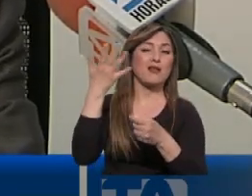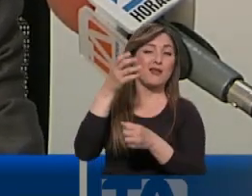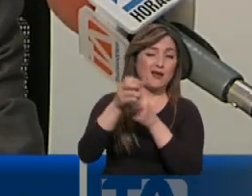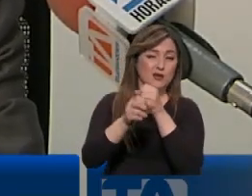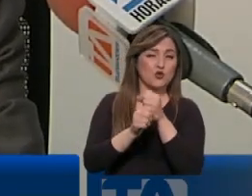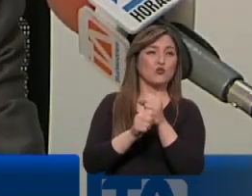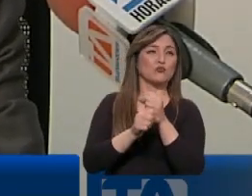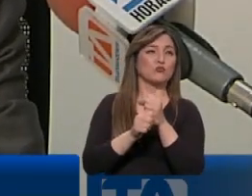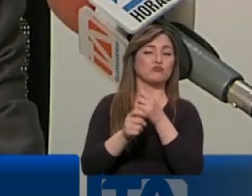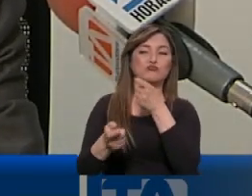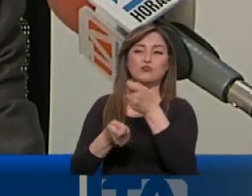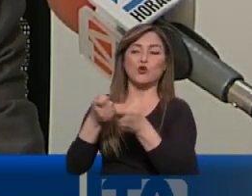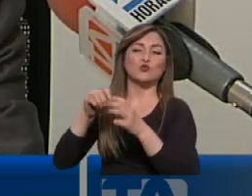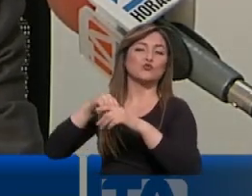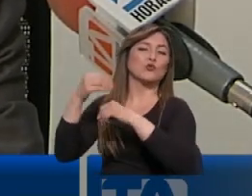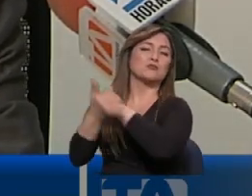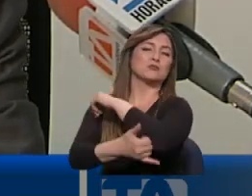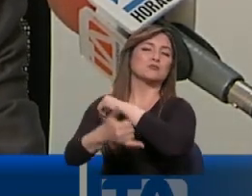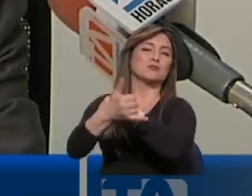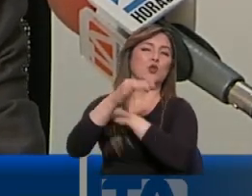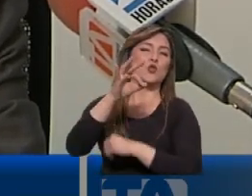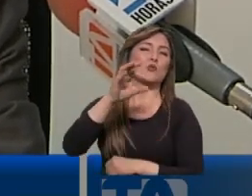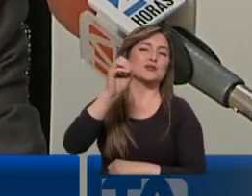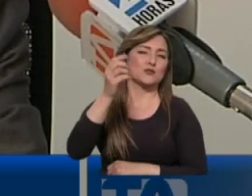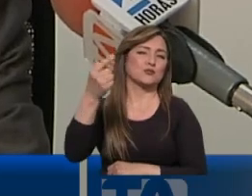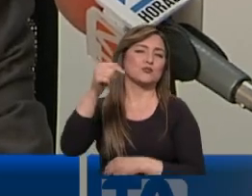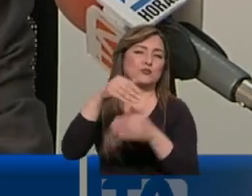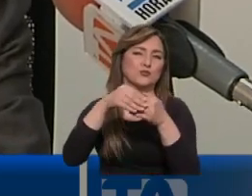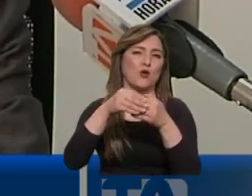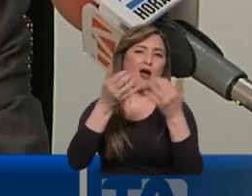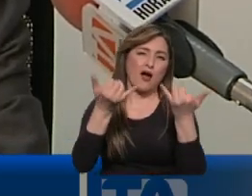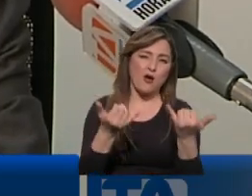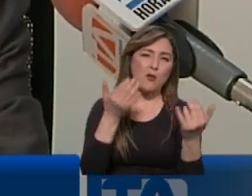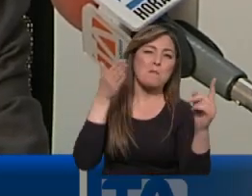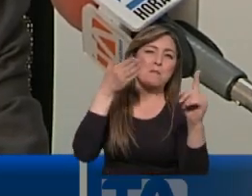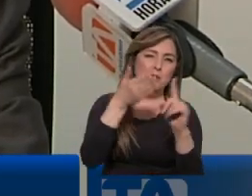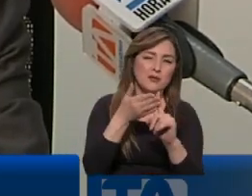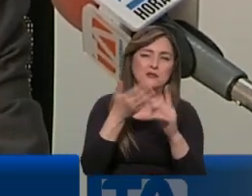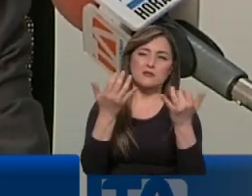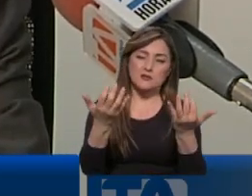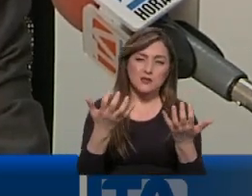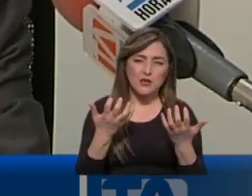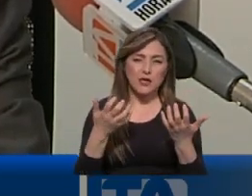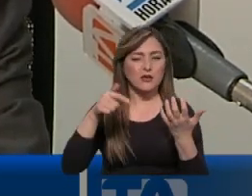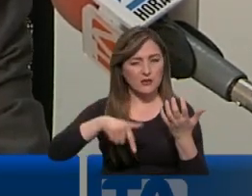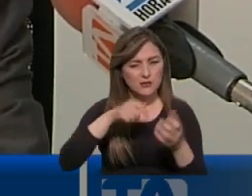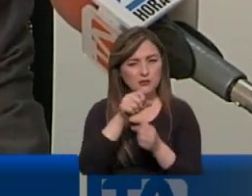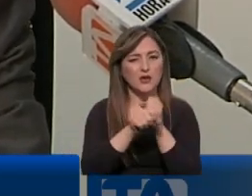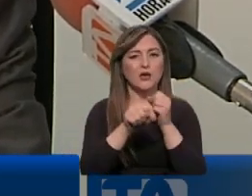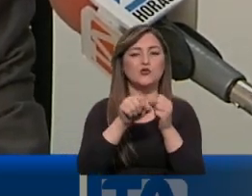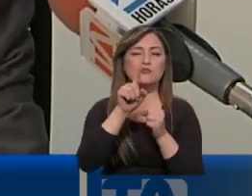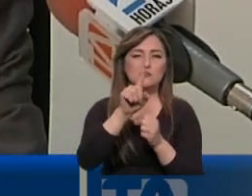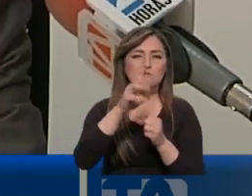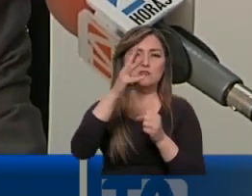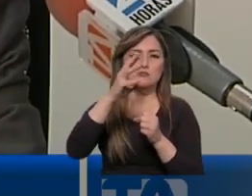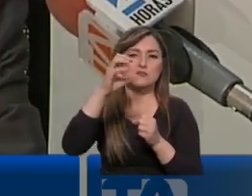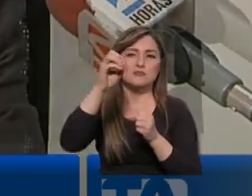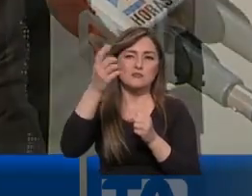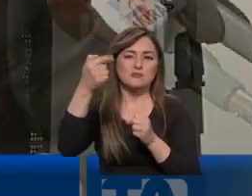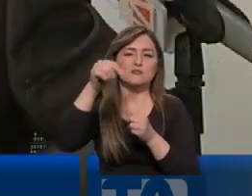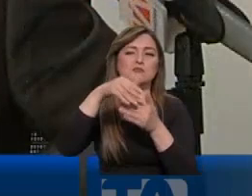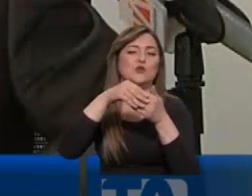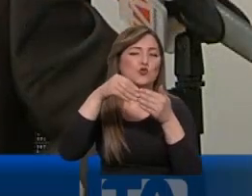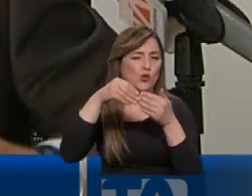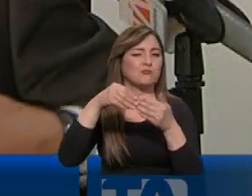pasado aproximadamente 900 millones de dólares. Nuestra expectativa es que este año cerremos con 1.600 millones de